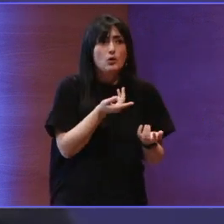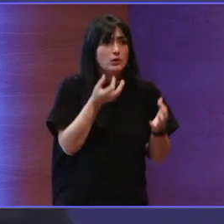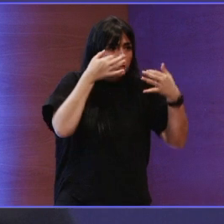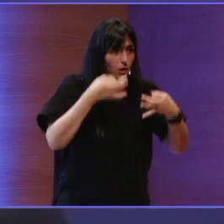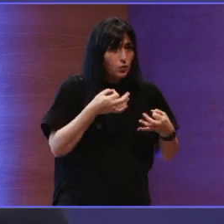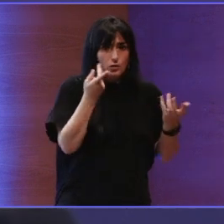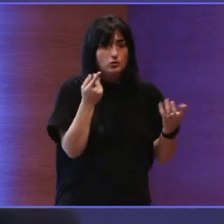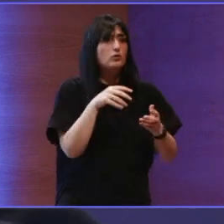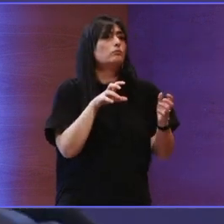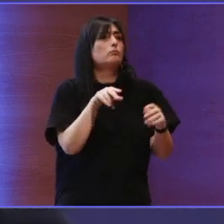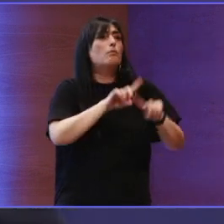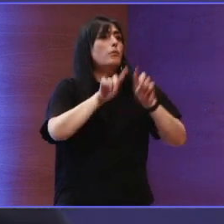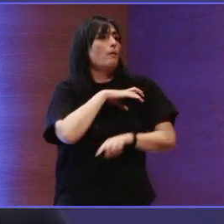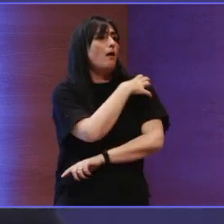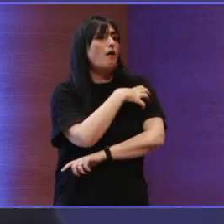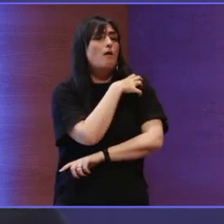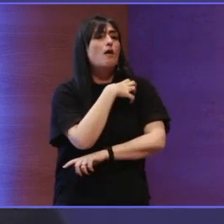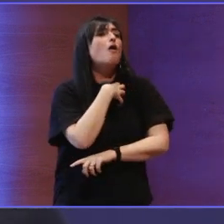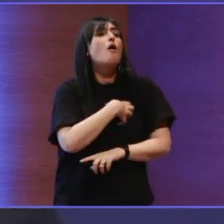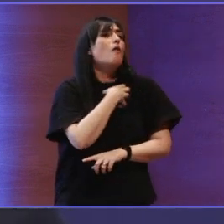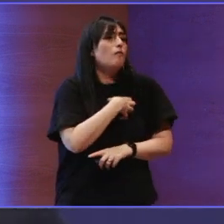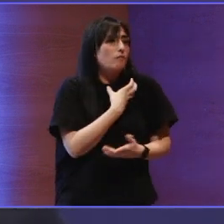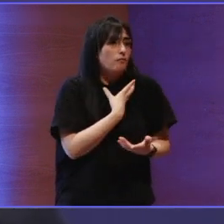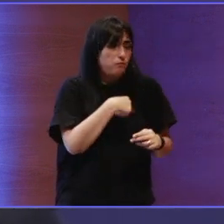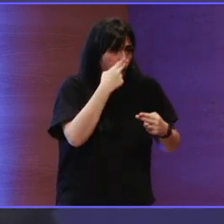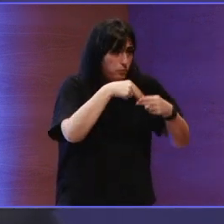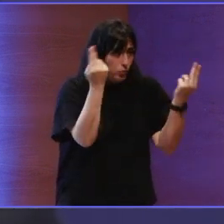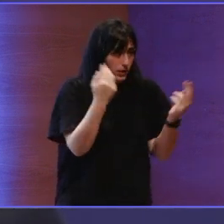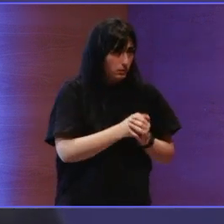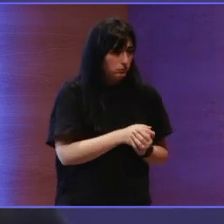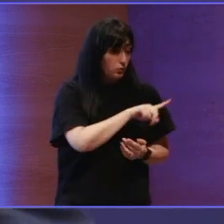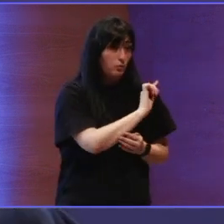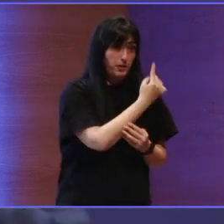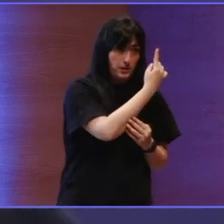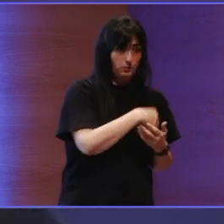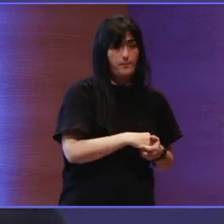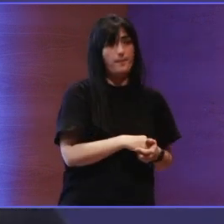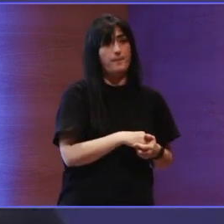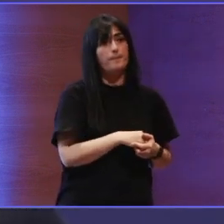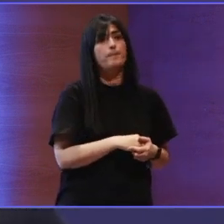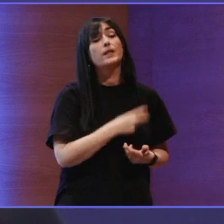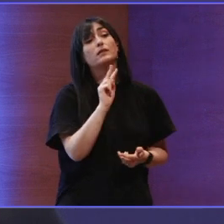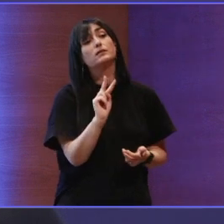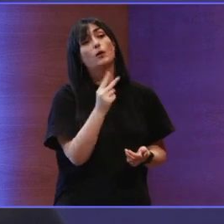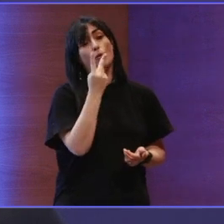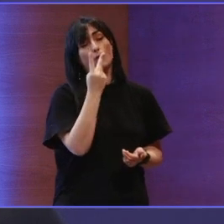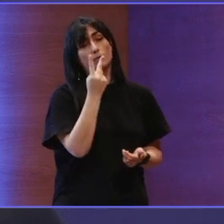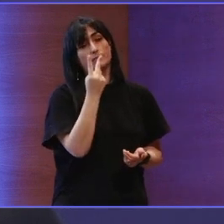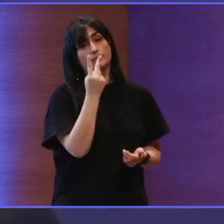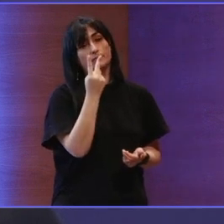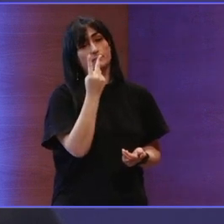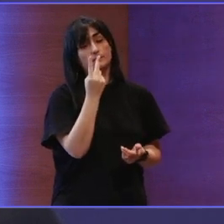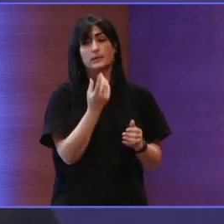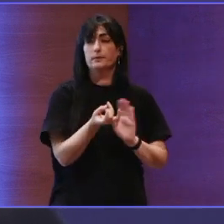función pública primer punto de énfasis el segundo que proviene de